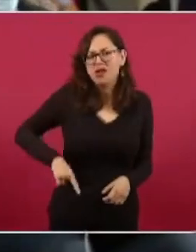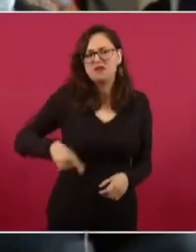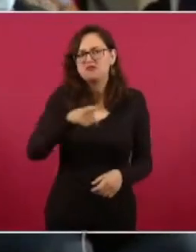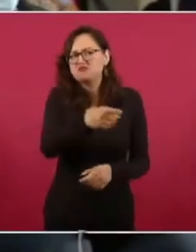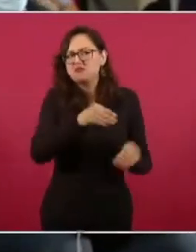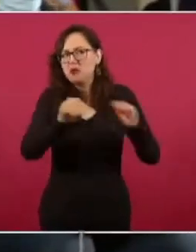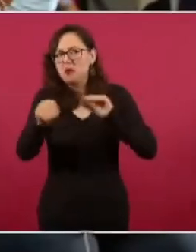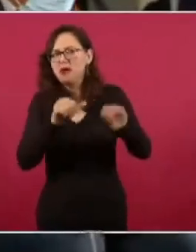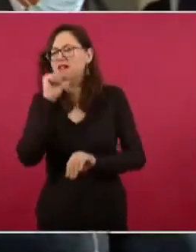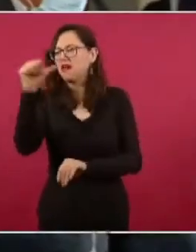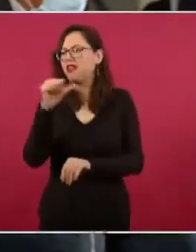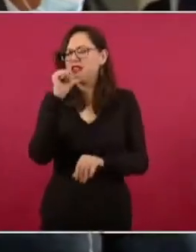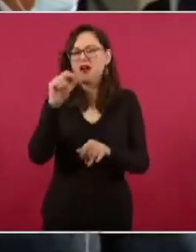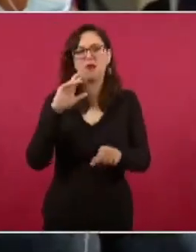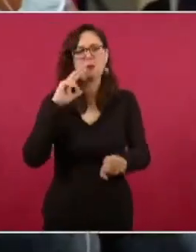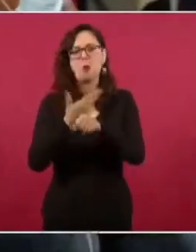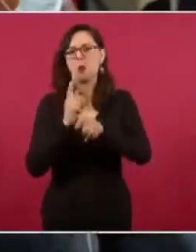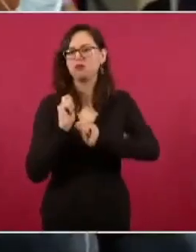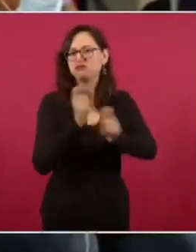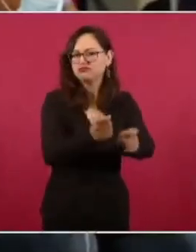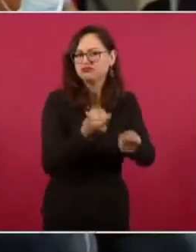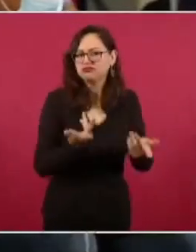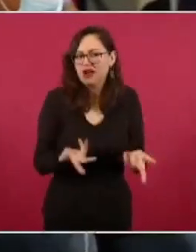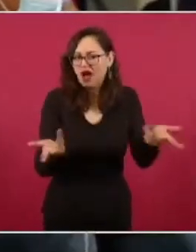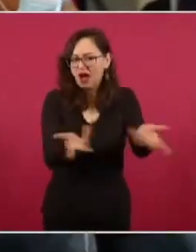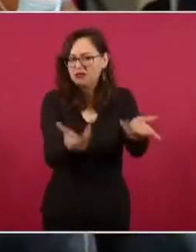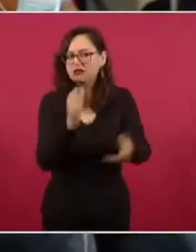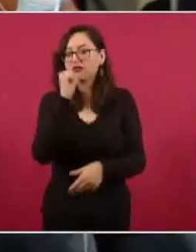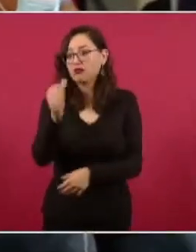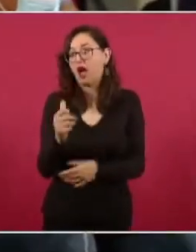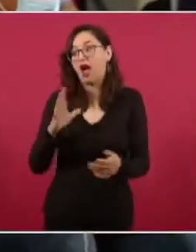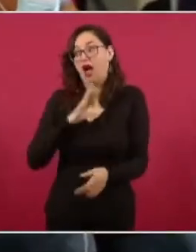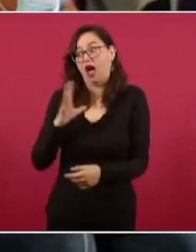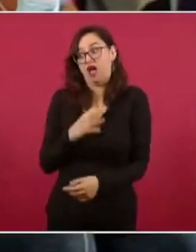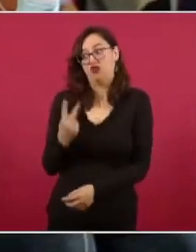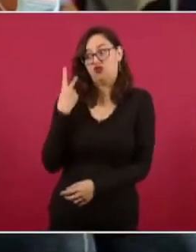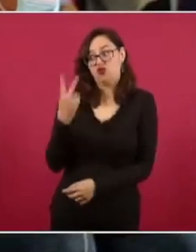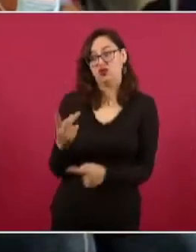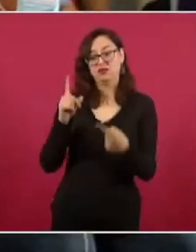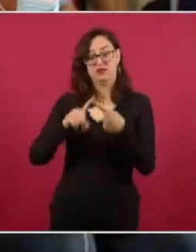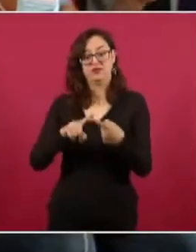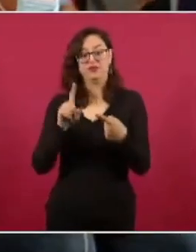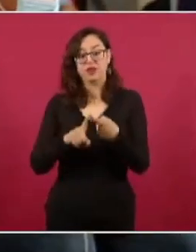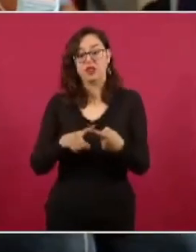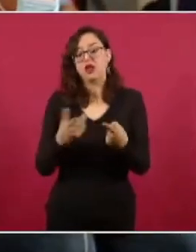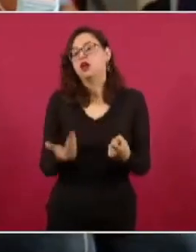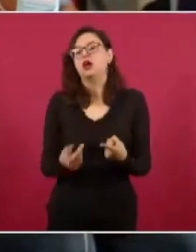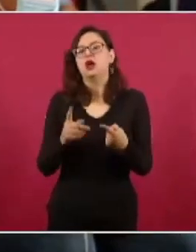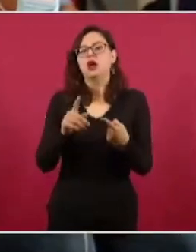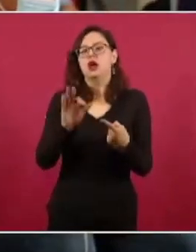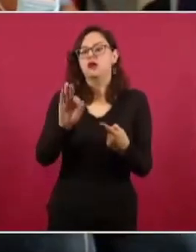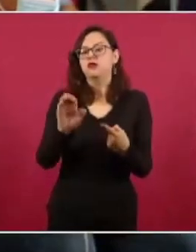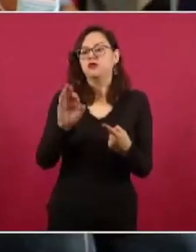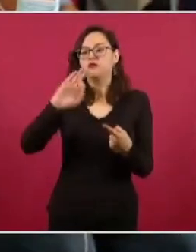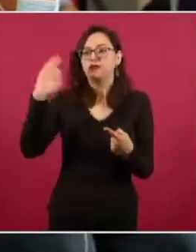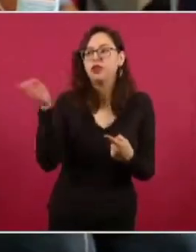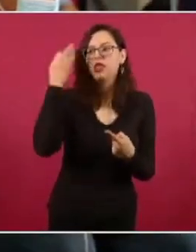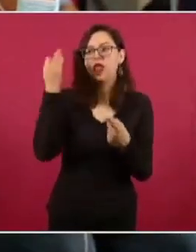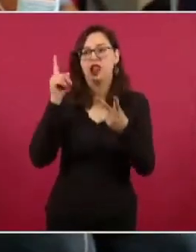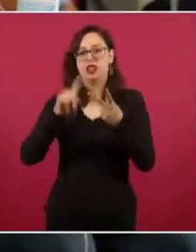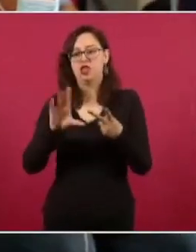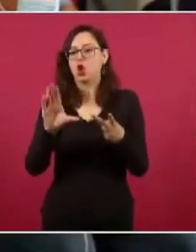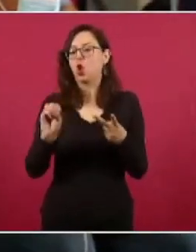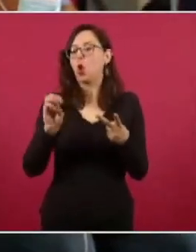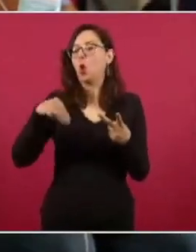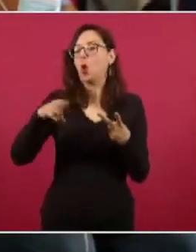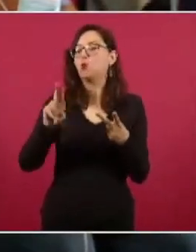y también crímenes del orden común, del fuero común, y en ese sentido todo le achacan al gobierno federal. Preguntarle